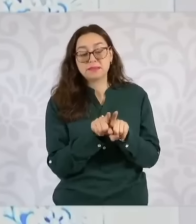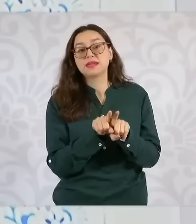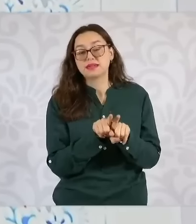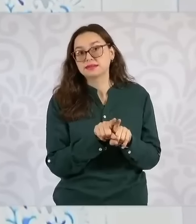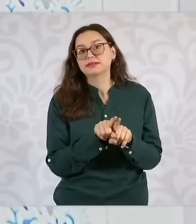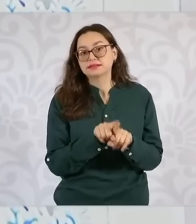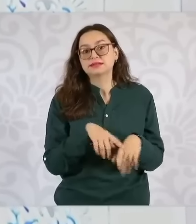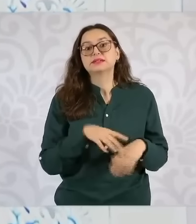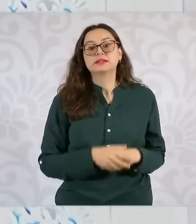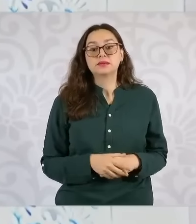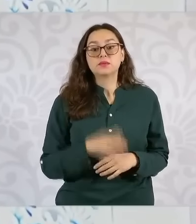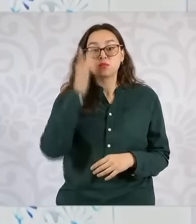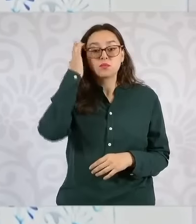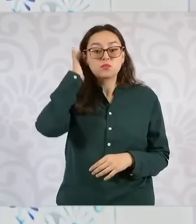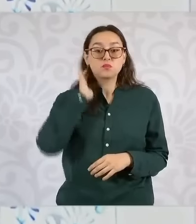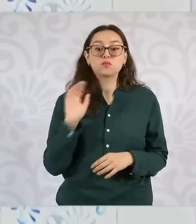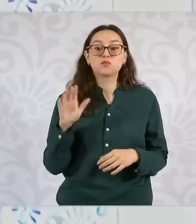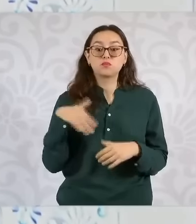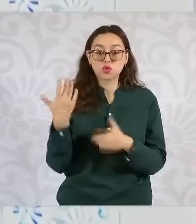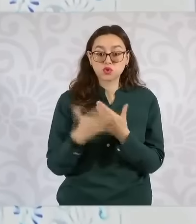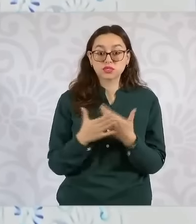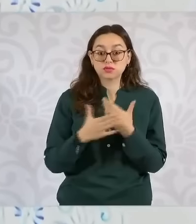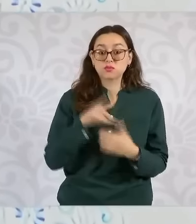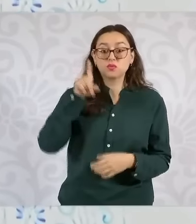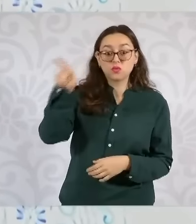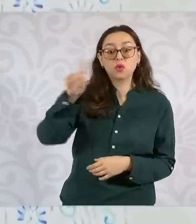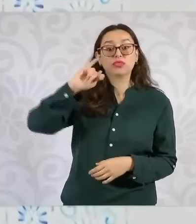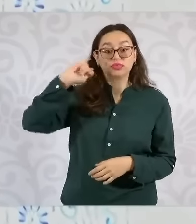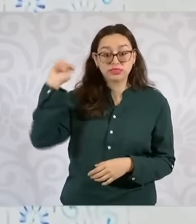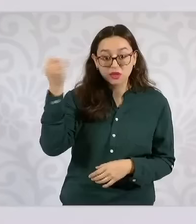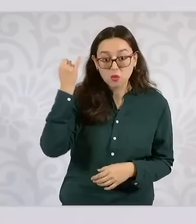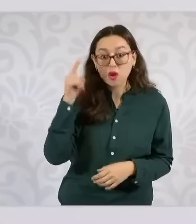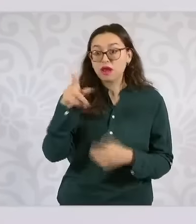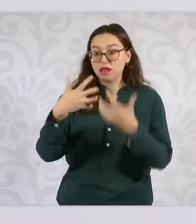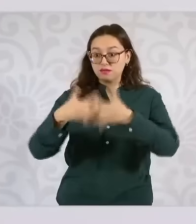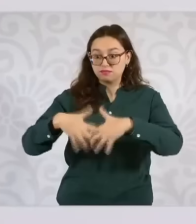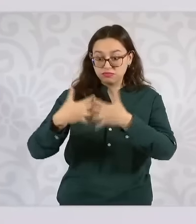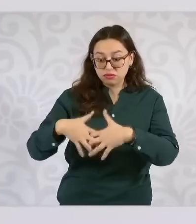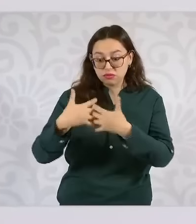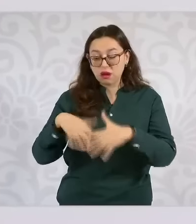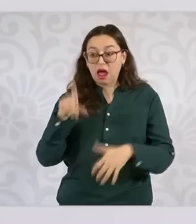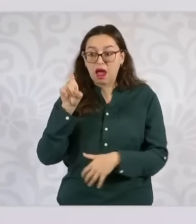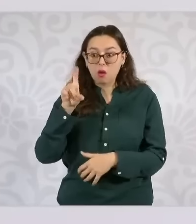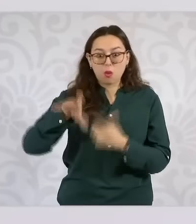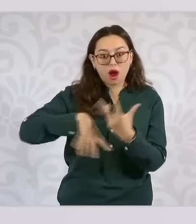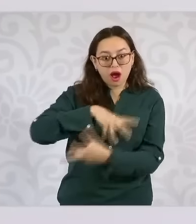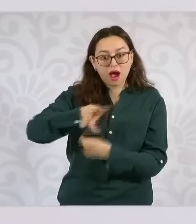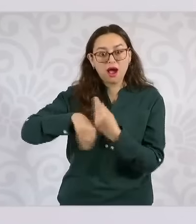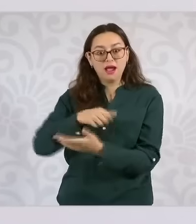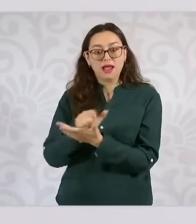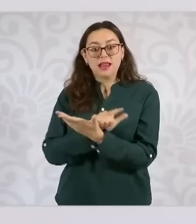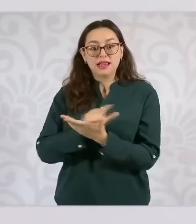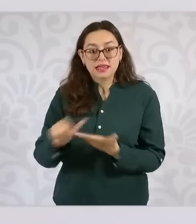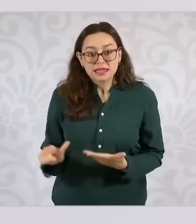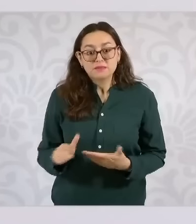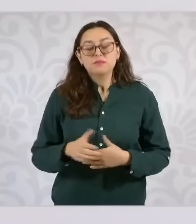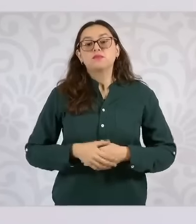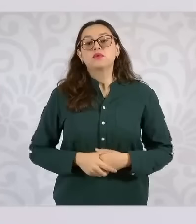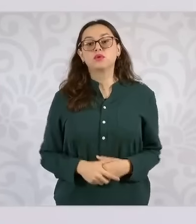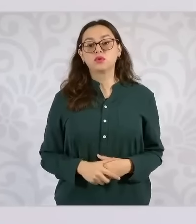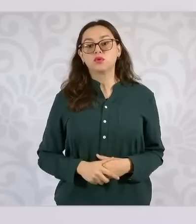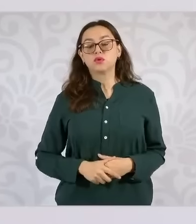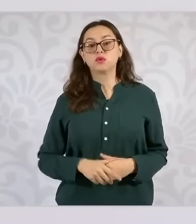Vamos a Tijuana, vamos a ver cómo va una planta de tratamiento muy importante de agua, el viaducto,